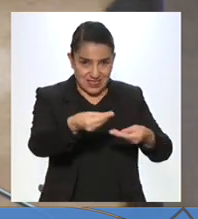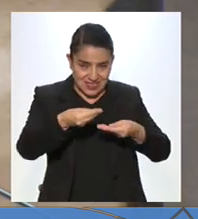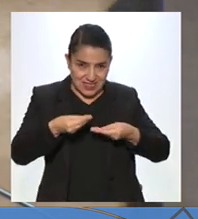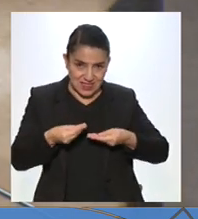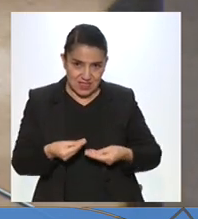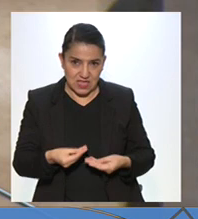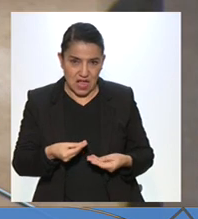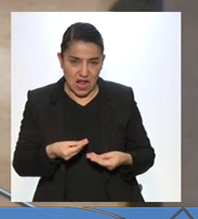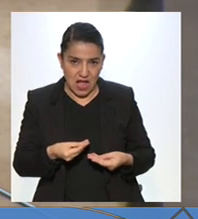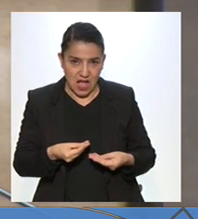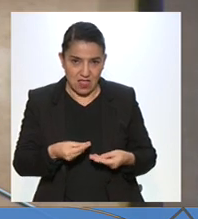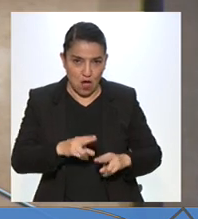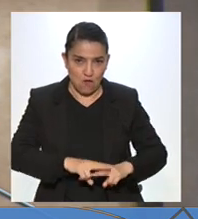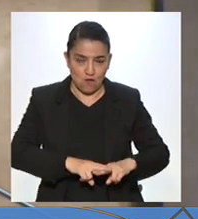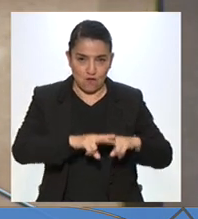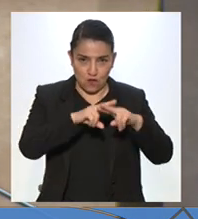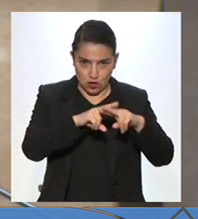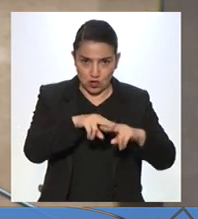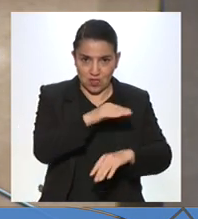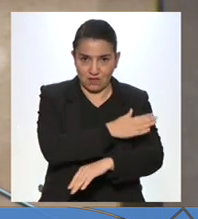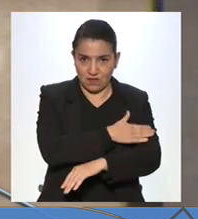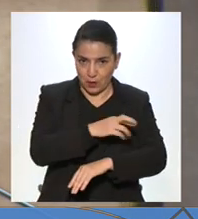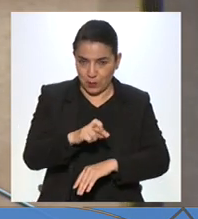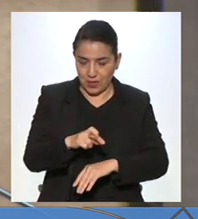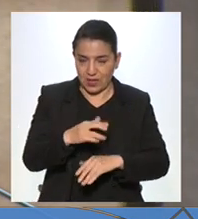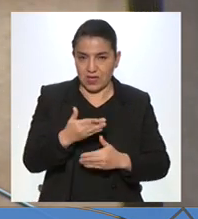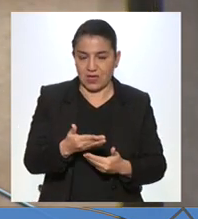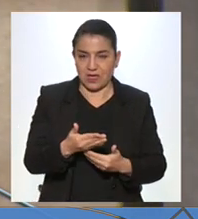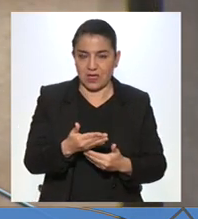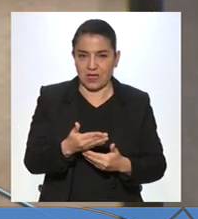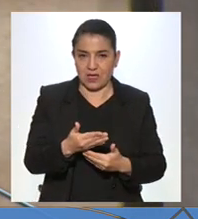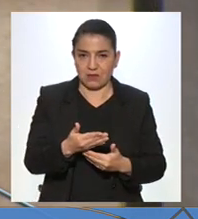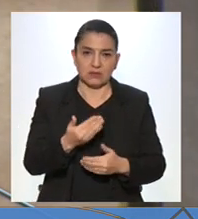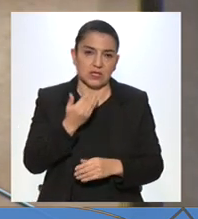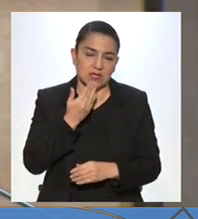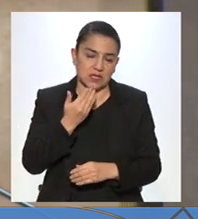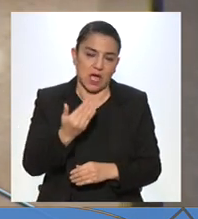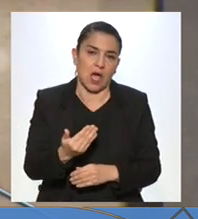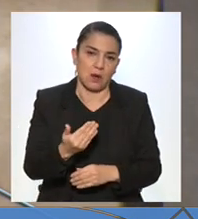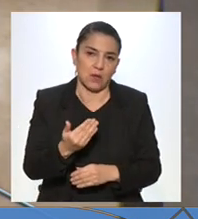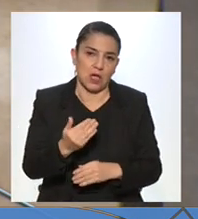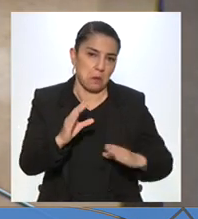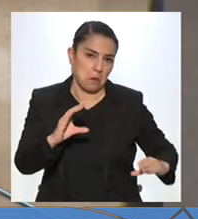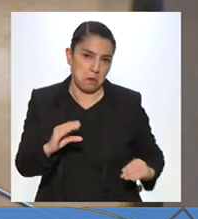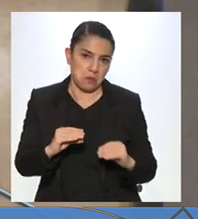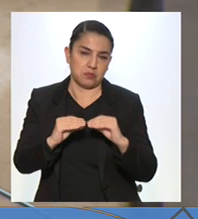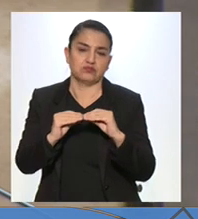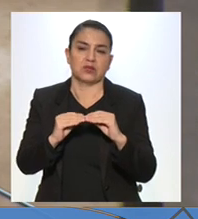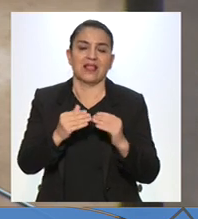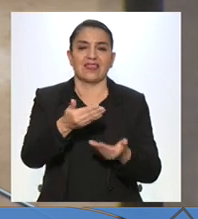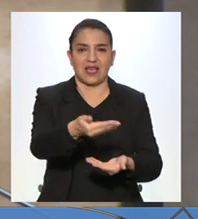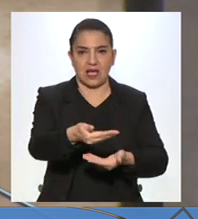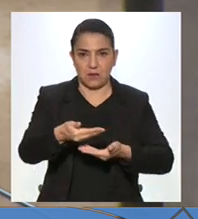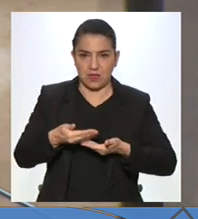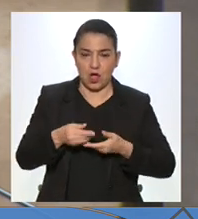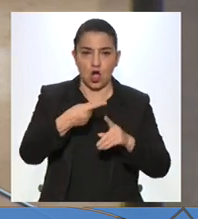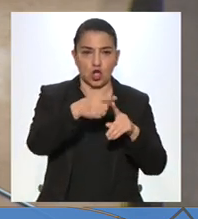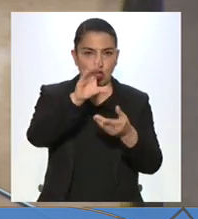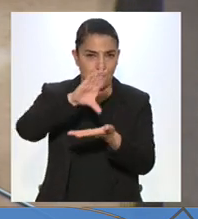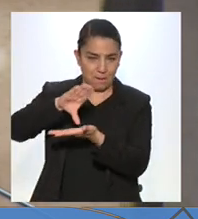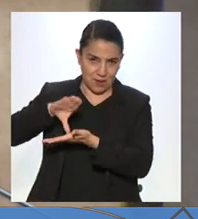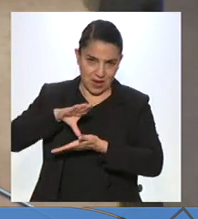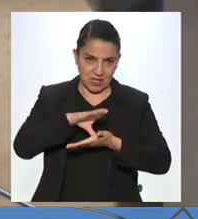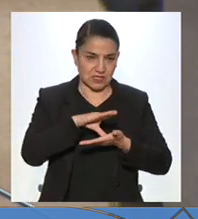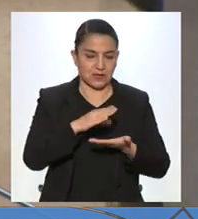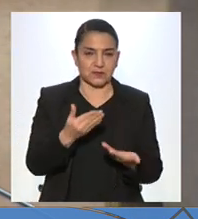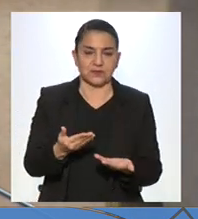lado de los fondos de pensiones y ha sido en parte también compensada por entrada de capitales extranjeros. Ahora,